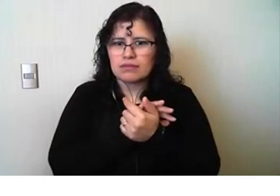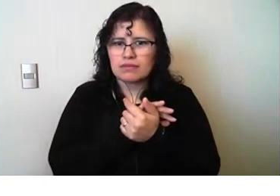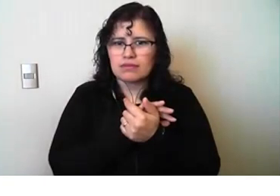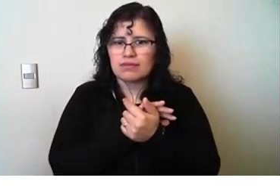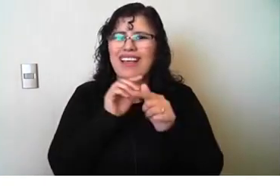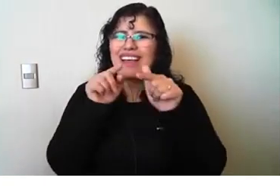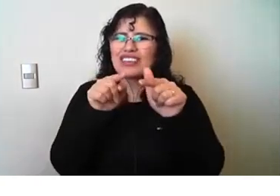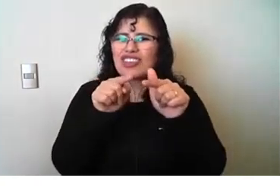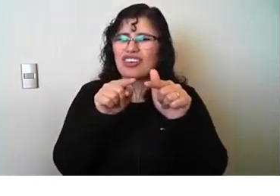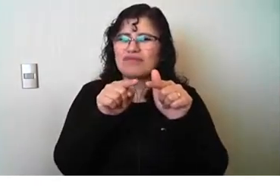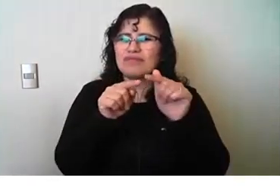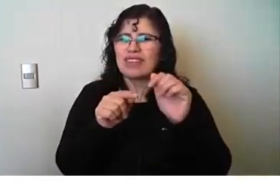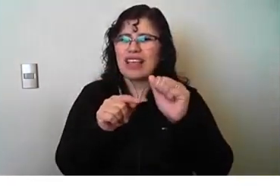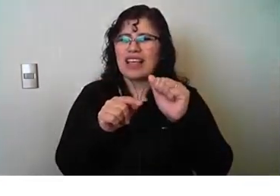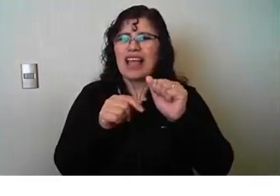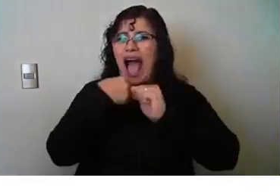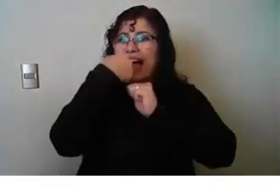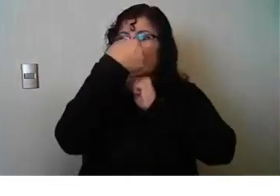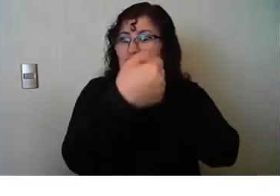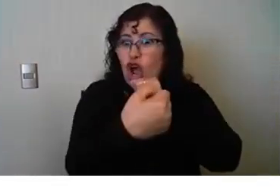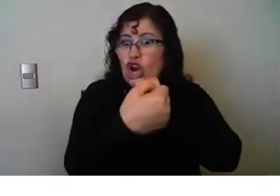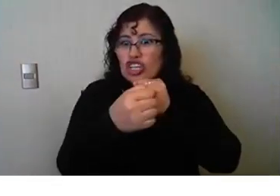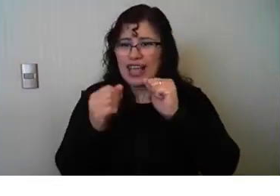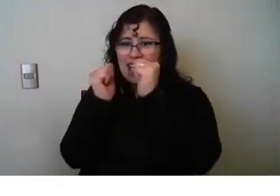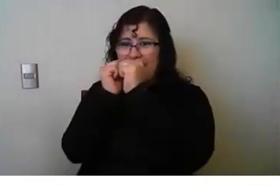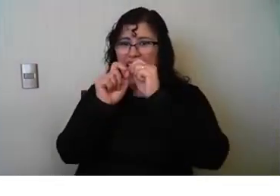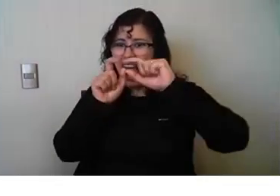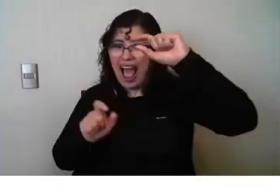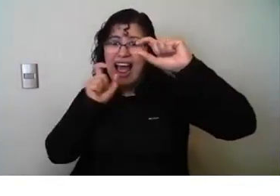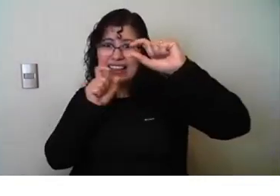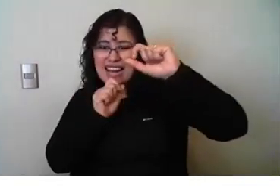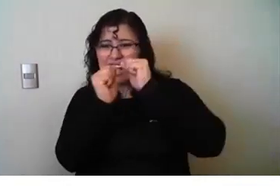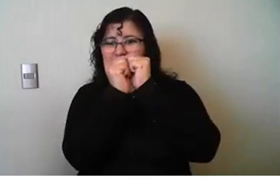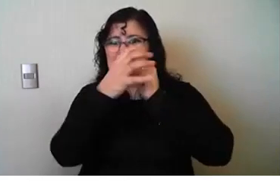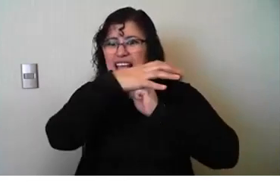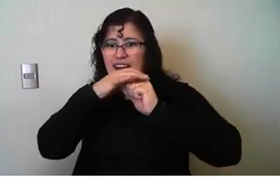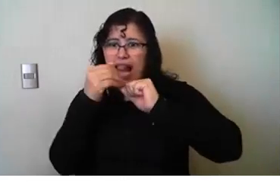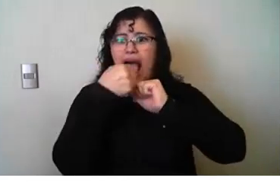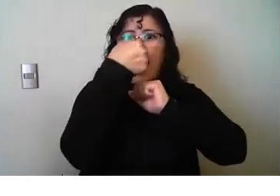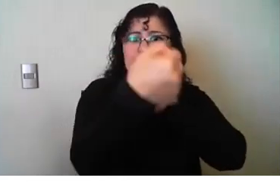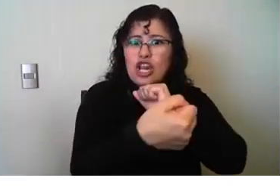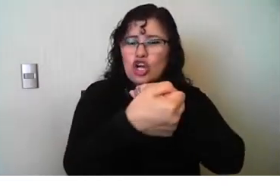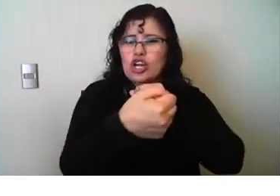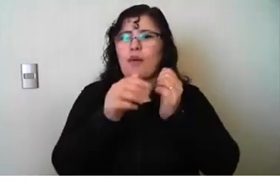arteria cerebral anterior. Por tanto, obstrucciones de la arteria cerebral anterior producen parálisis en los miembros inferiores.